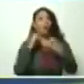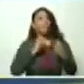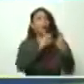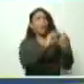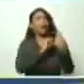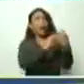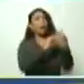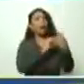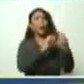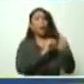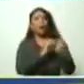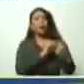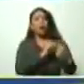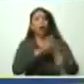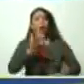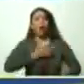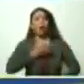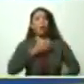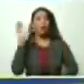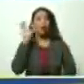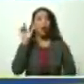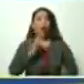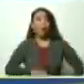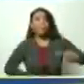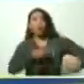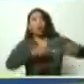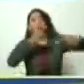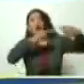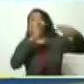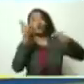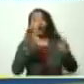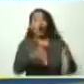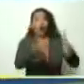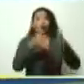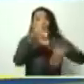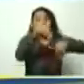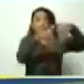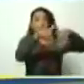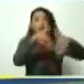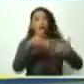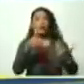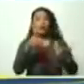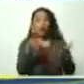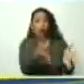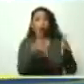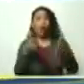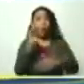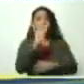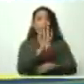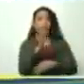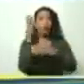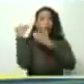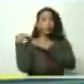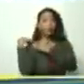incluyendo la alcaldía de Caracas de 24 ellos lograron ganar ya 4 cargos importantes